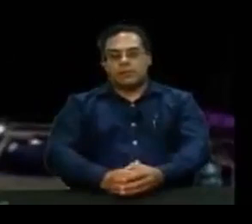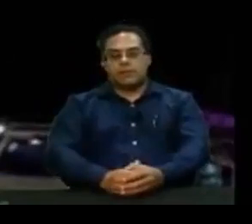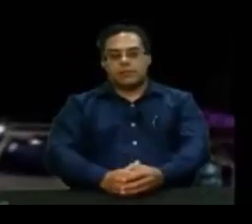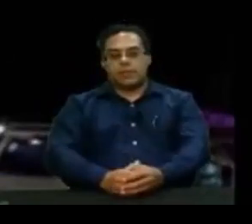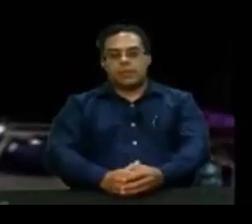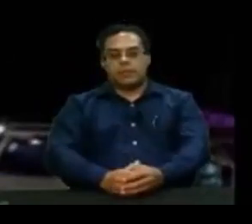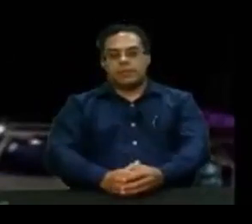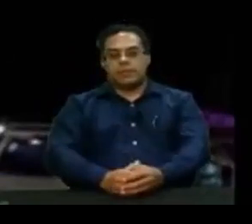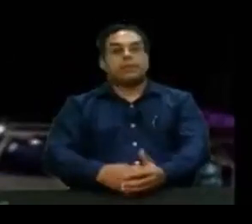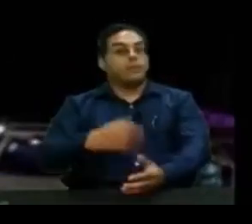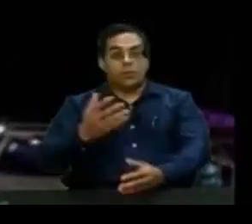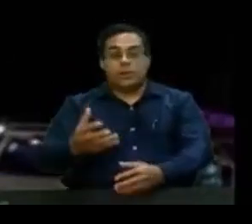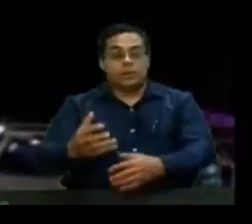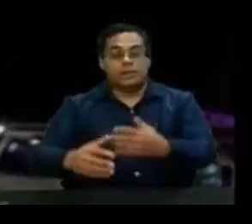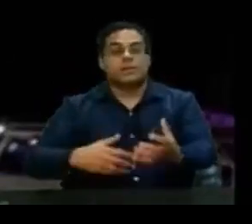él